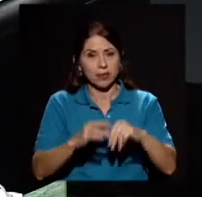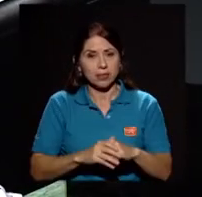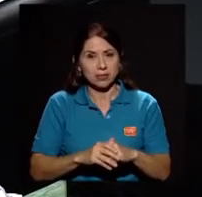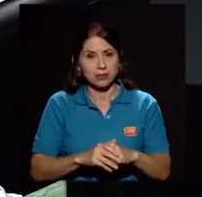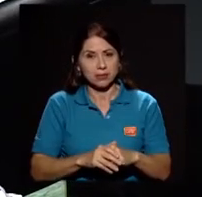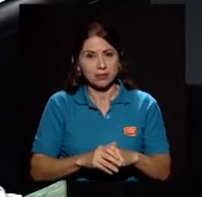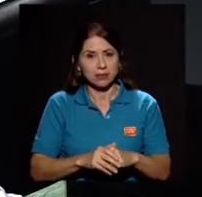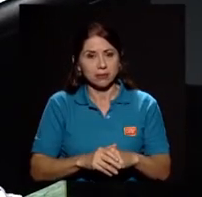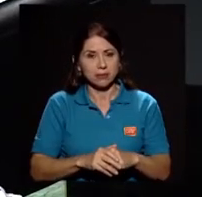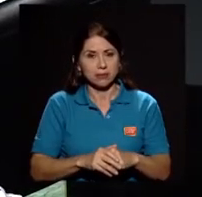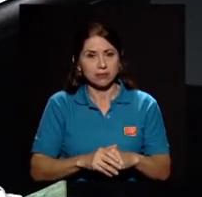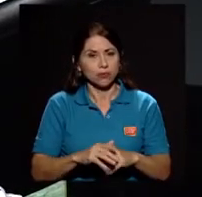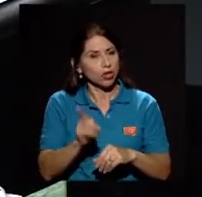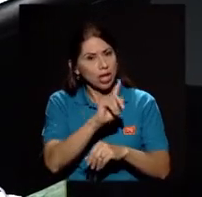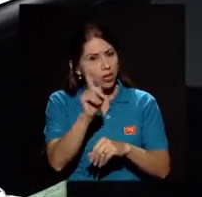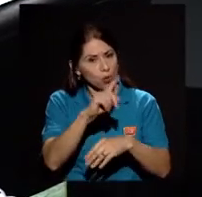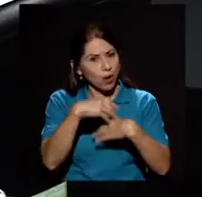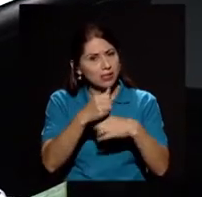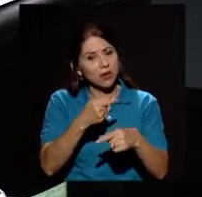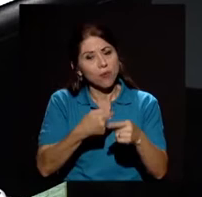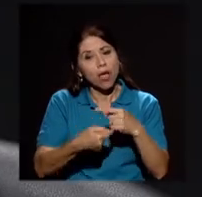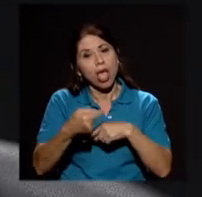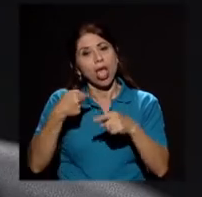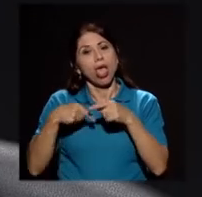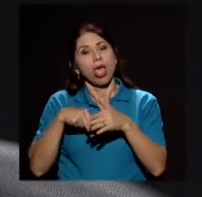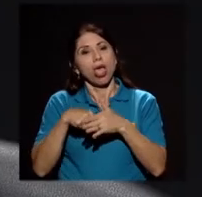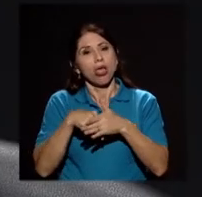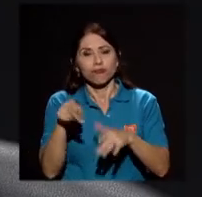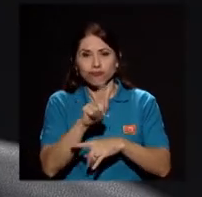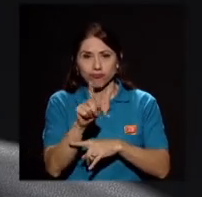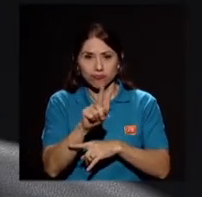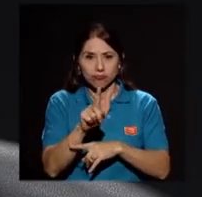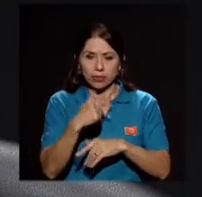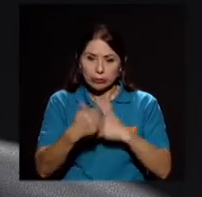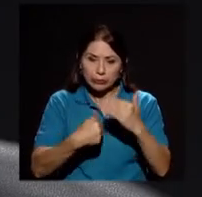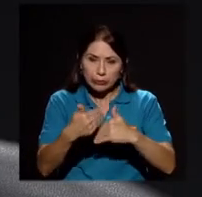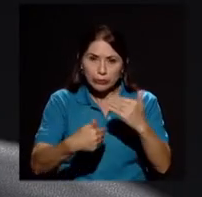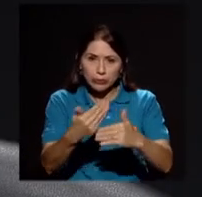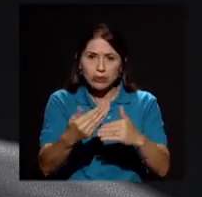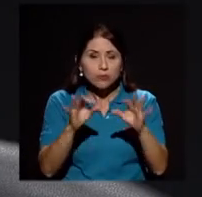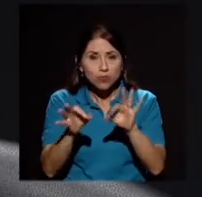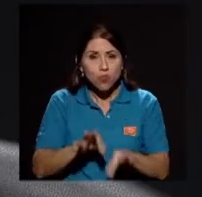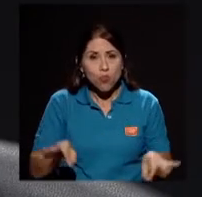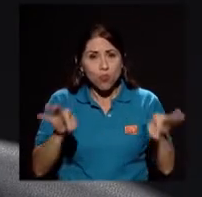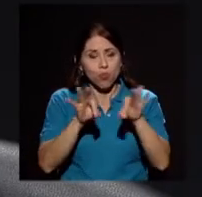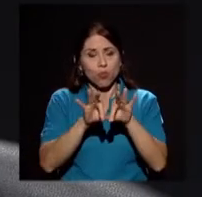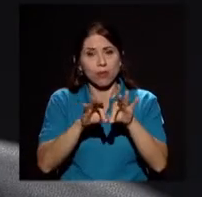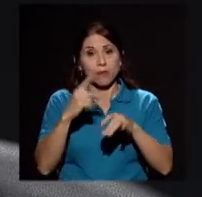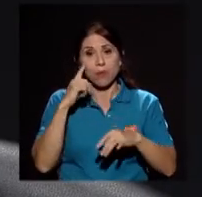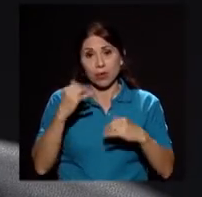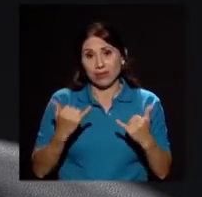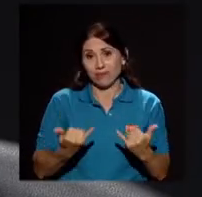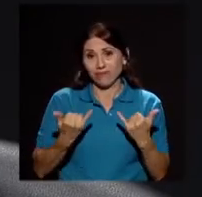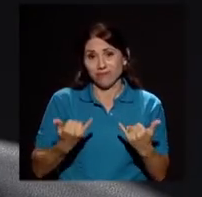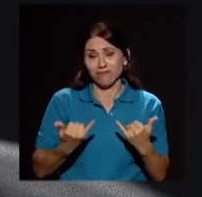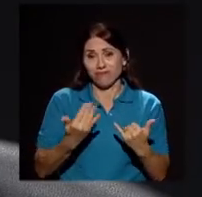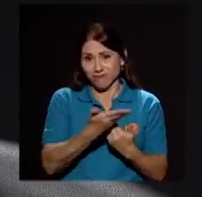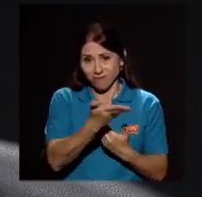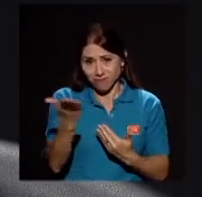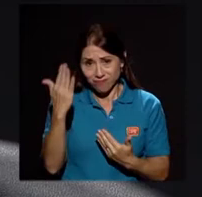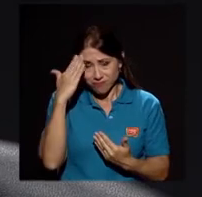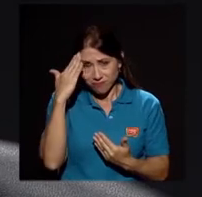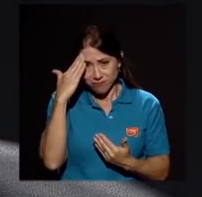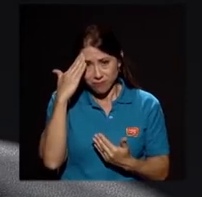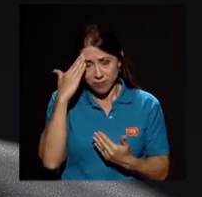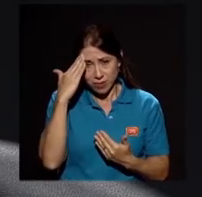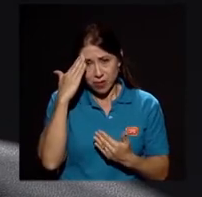vivimos hoy en día como todos lo sabemos en un contexto